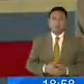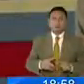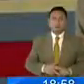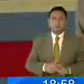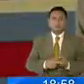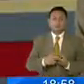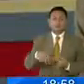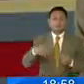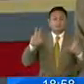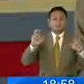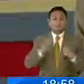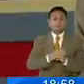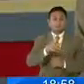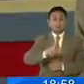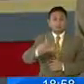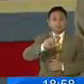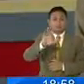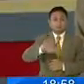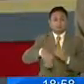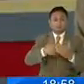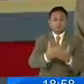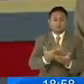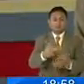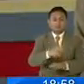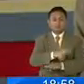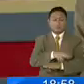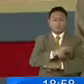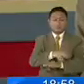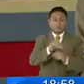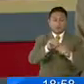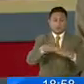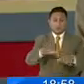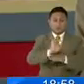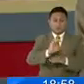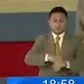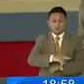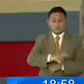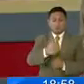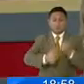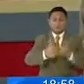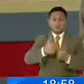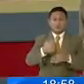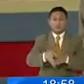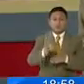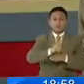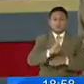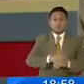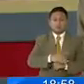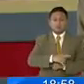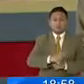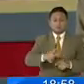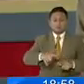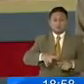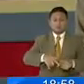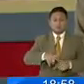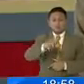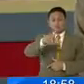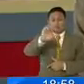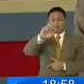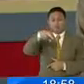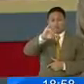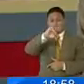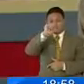Iniciamos con este tema. Este lunes acudieron hasta la Fiscalía General del Estado los candidatos a la Asamblea Nacional, Lenín Hurtado de la